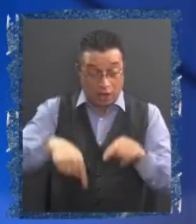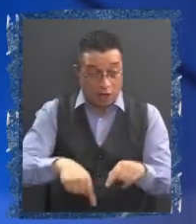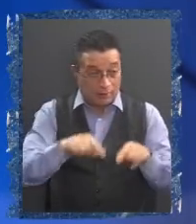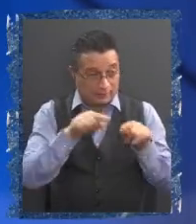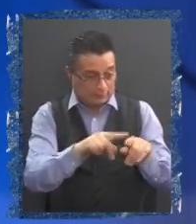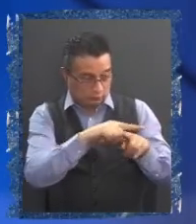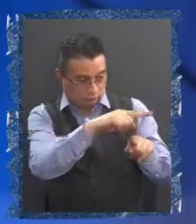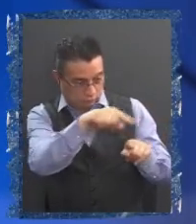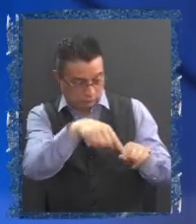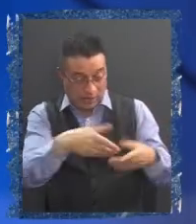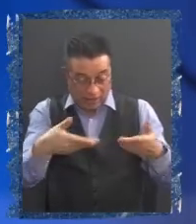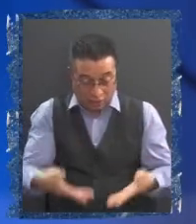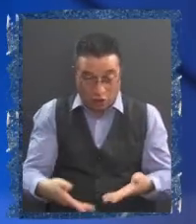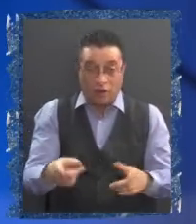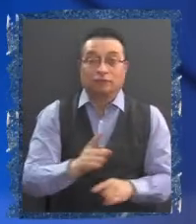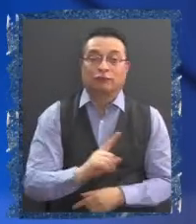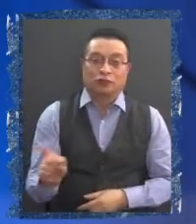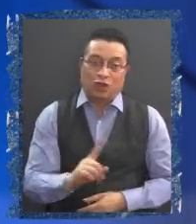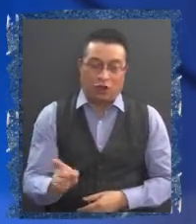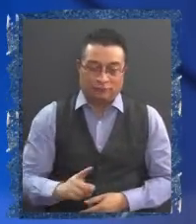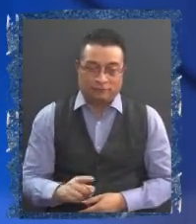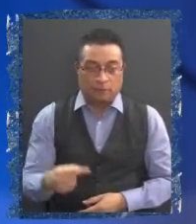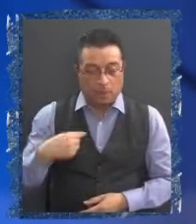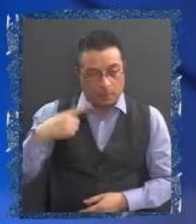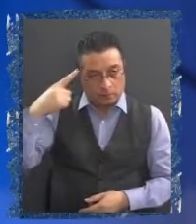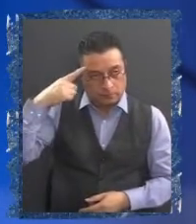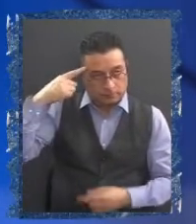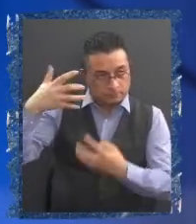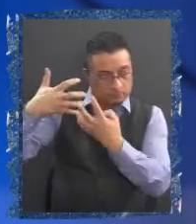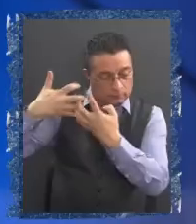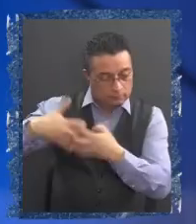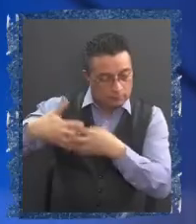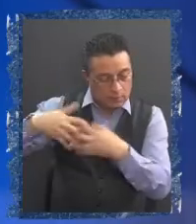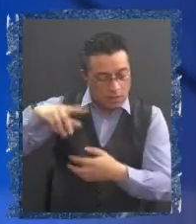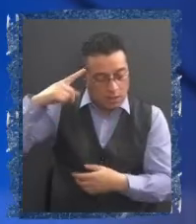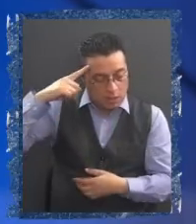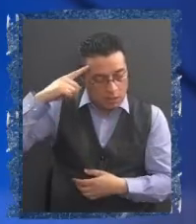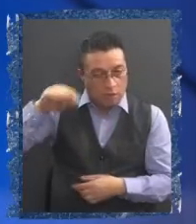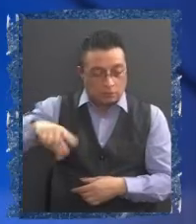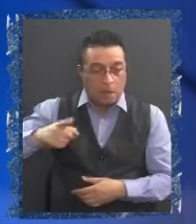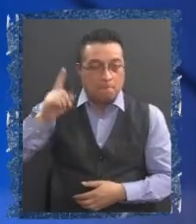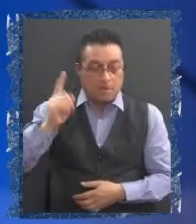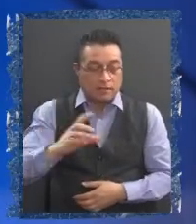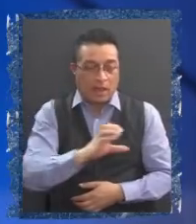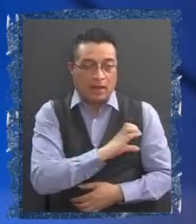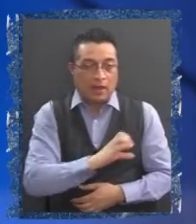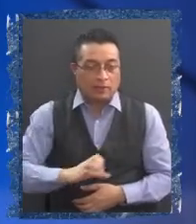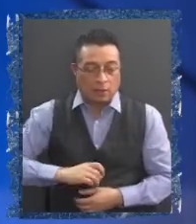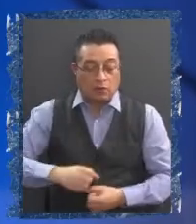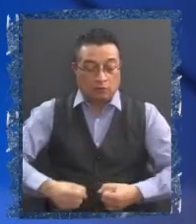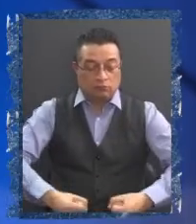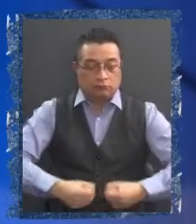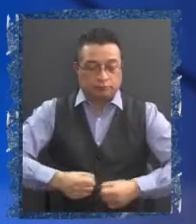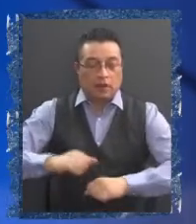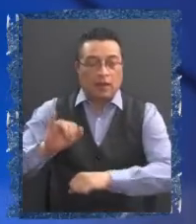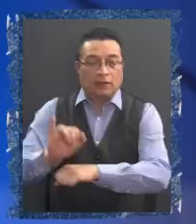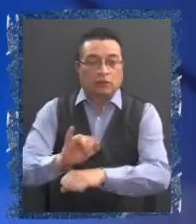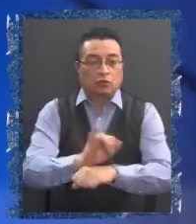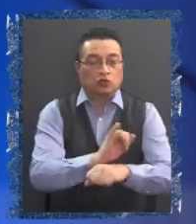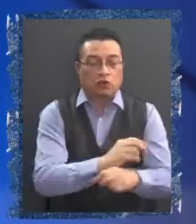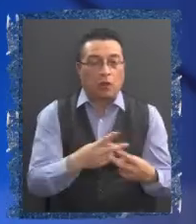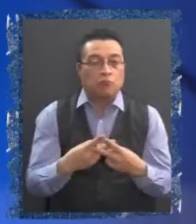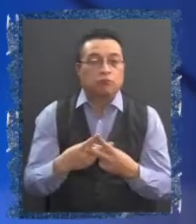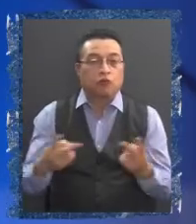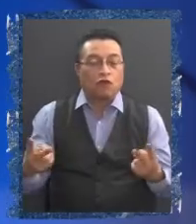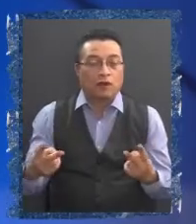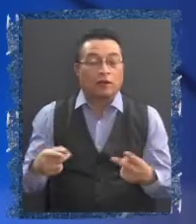este momento, sino que está pensada, y por eso también está el mandato al Estado, para que se fortalezcan las instituciones públicas. Eso